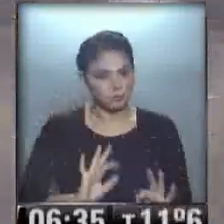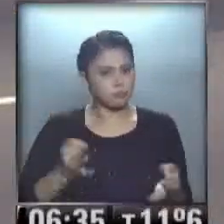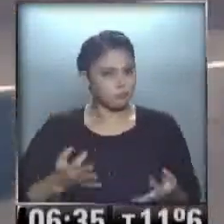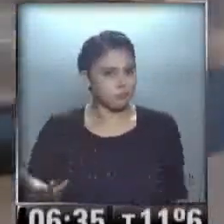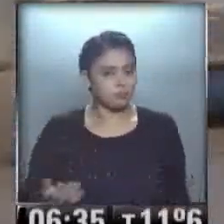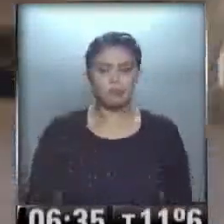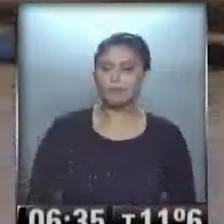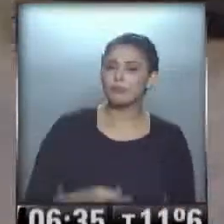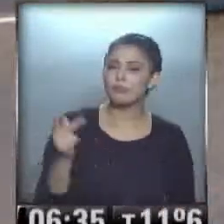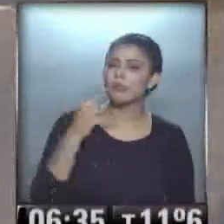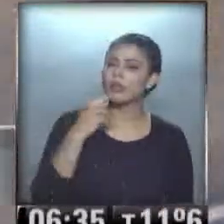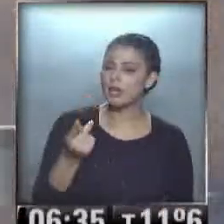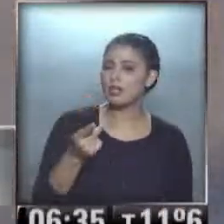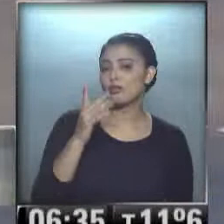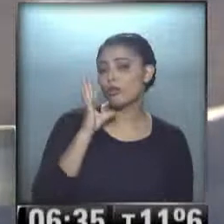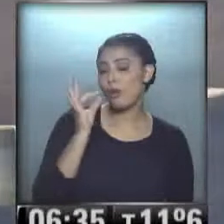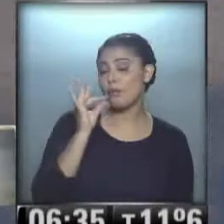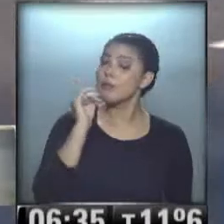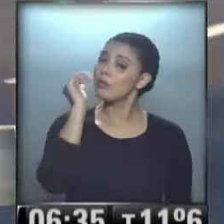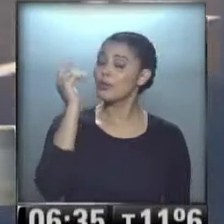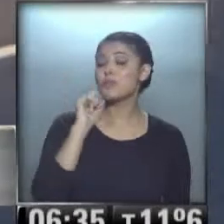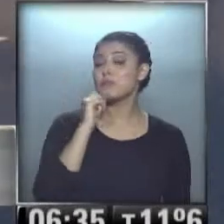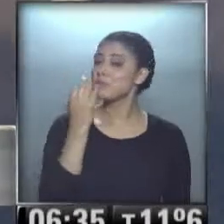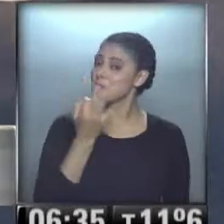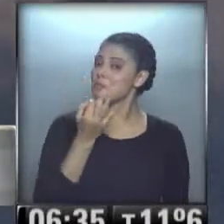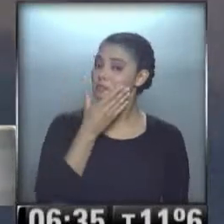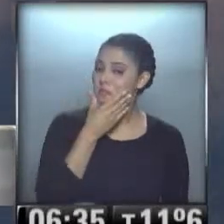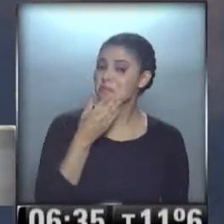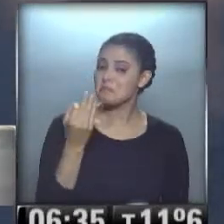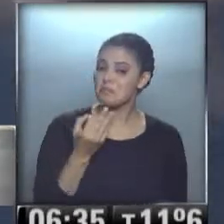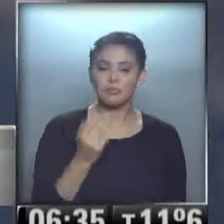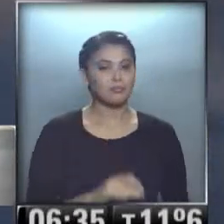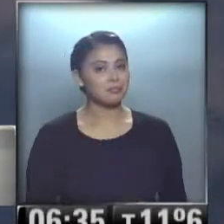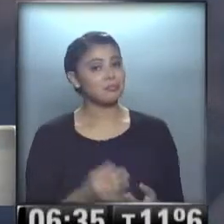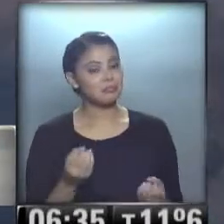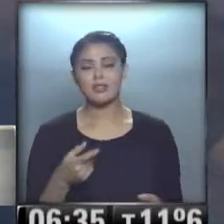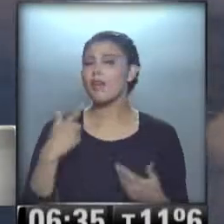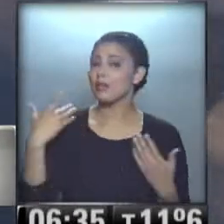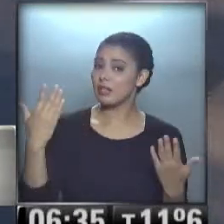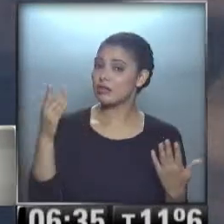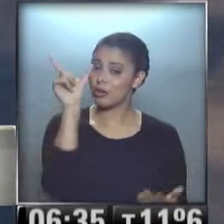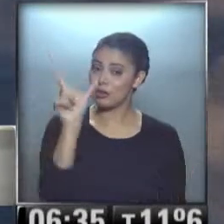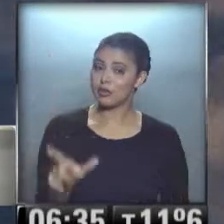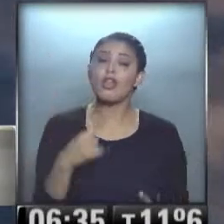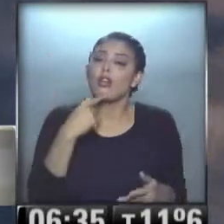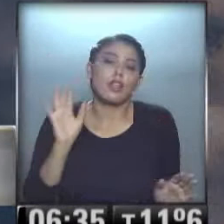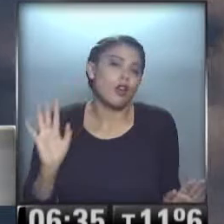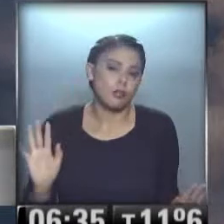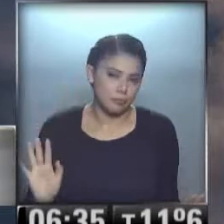Cari. Parece un señor maduro. Sí. Muy bien está, Sí. Muy bien, muy bien. Felicitaciones. No, digo,